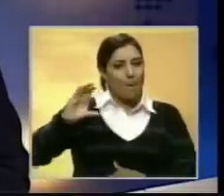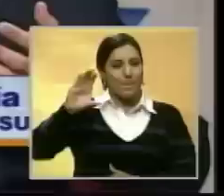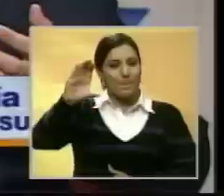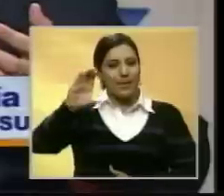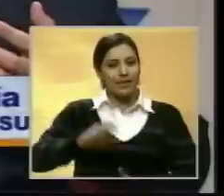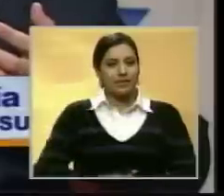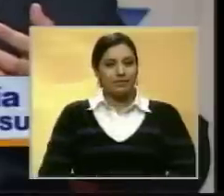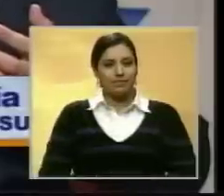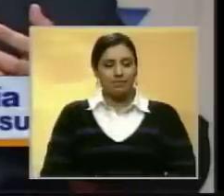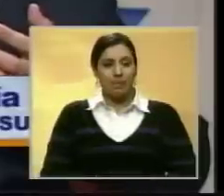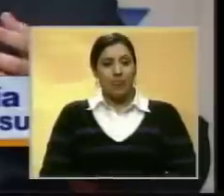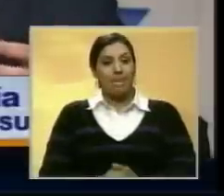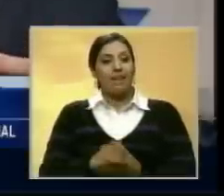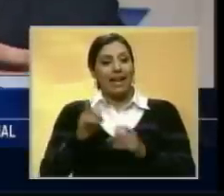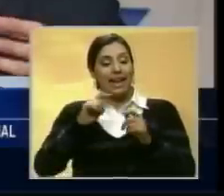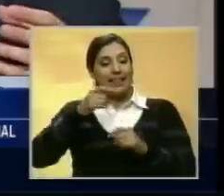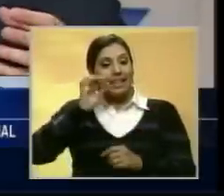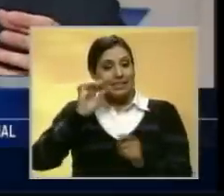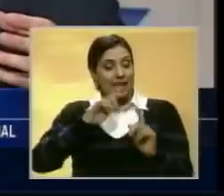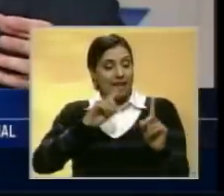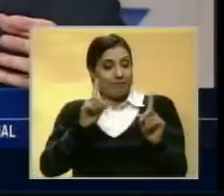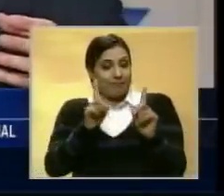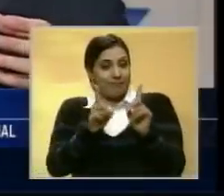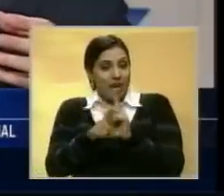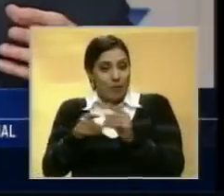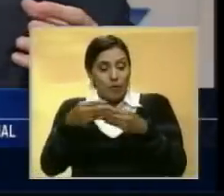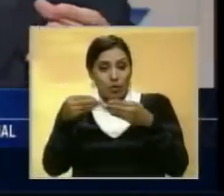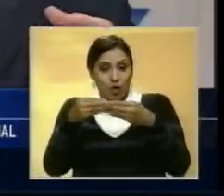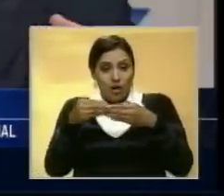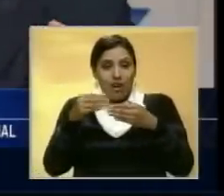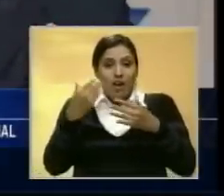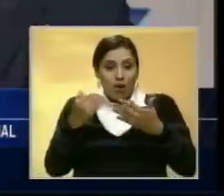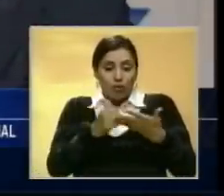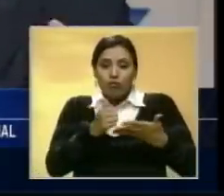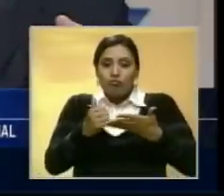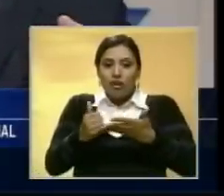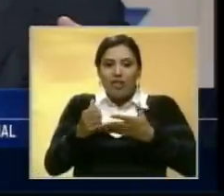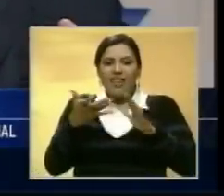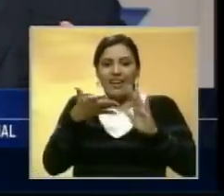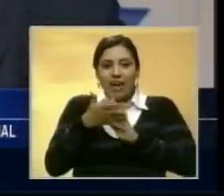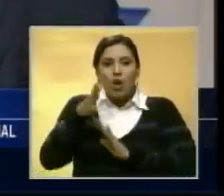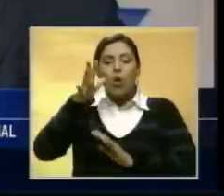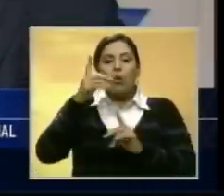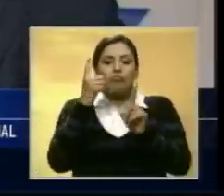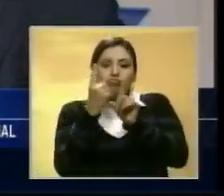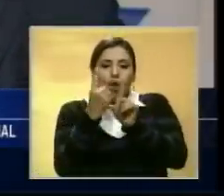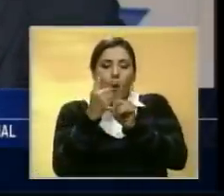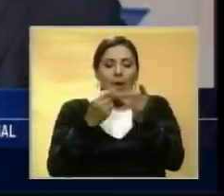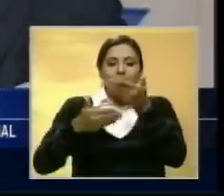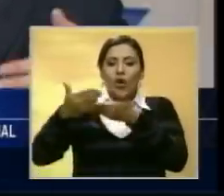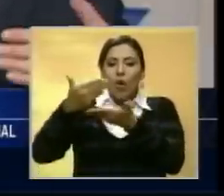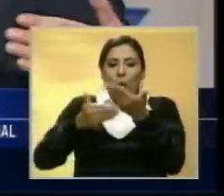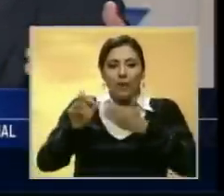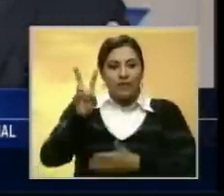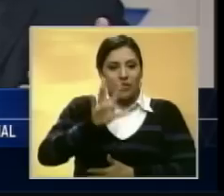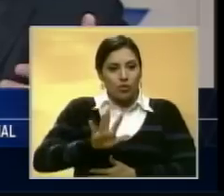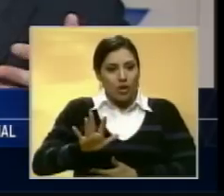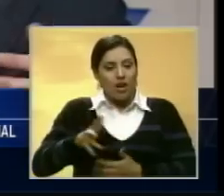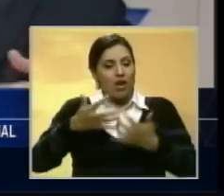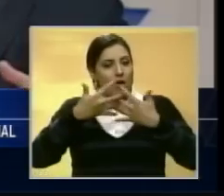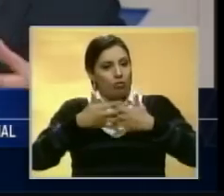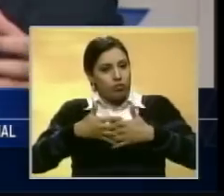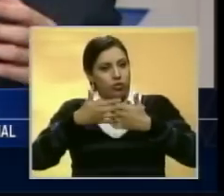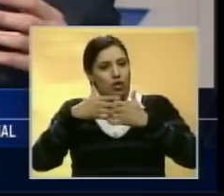país. La tasa de cambio fue corregida, esto ha beneficiado la capacidad de competitividad de la economía venezolana de